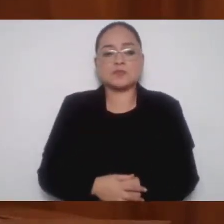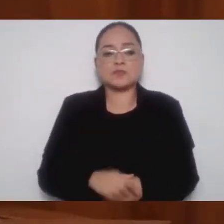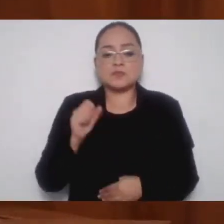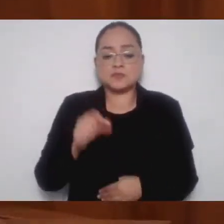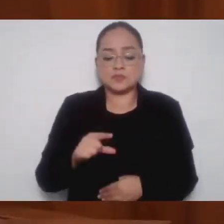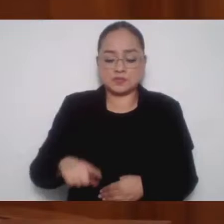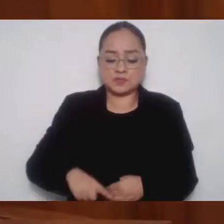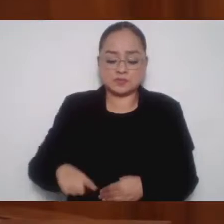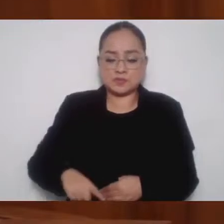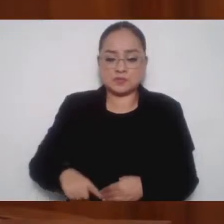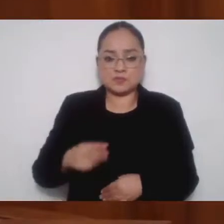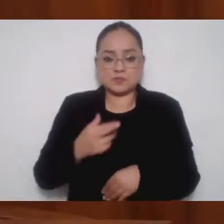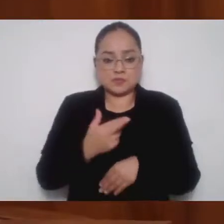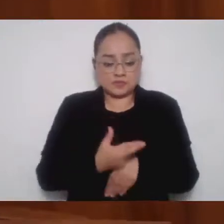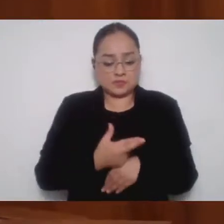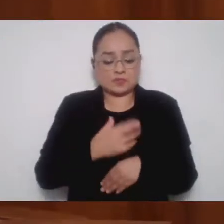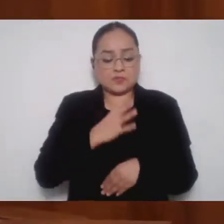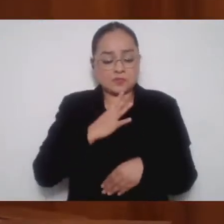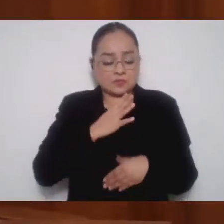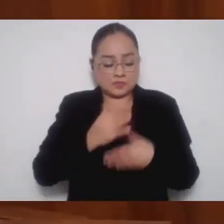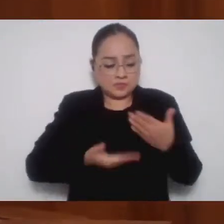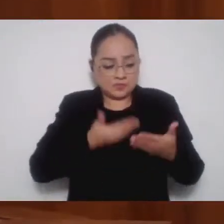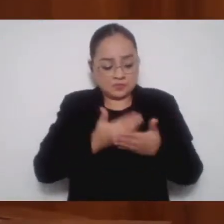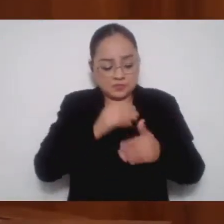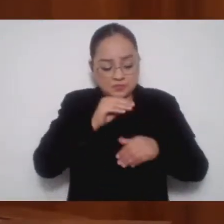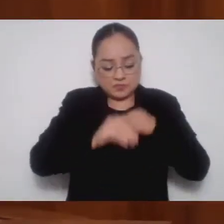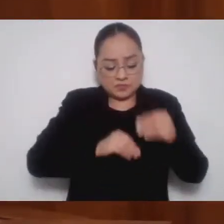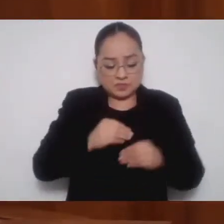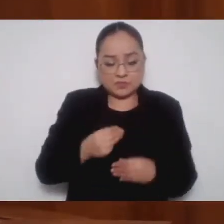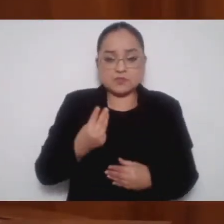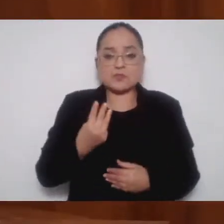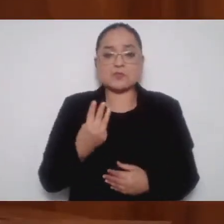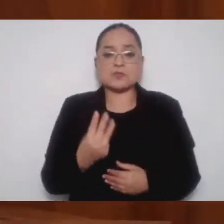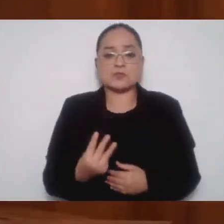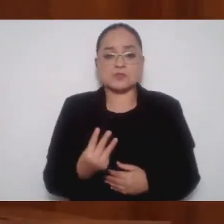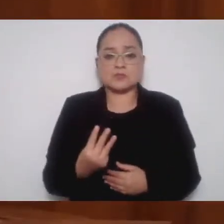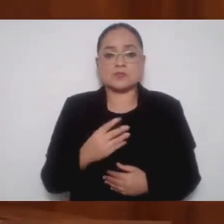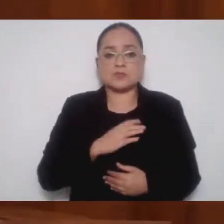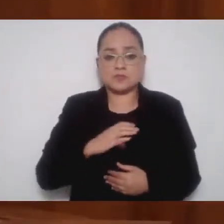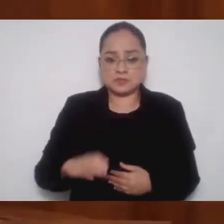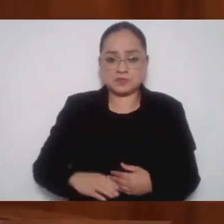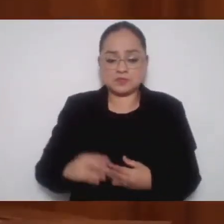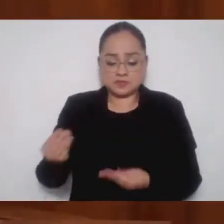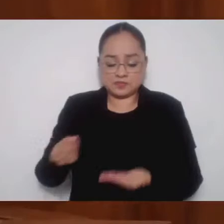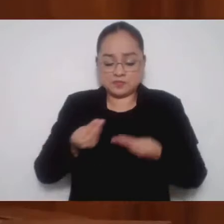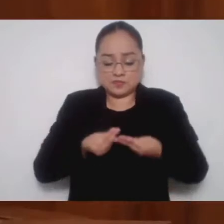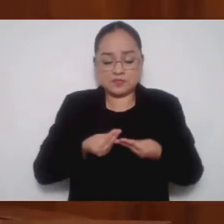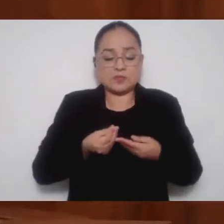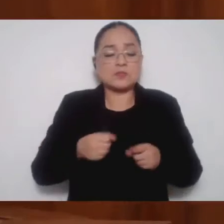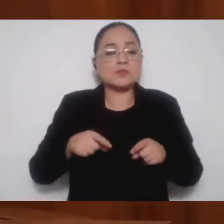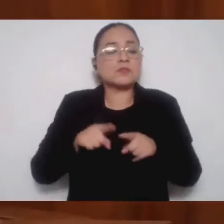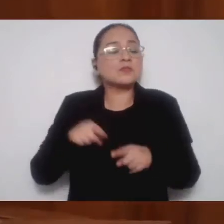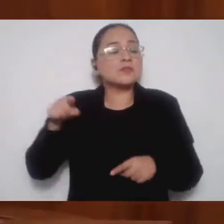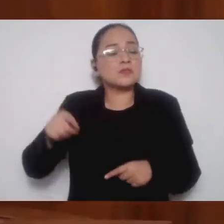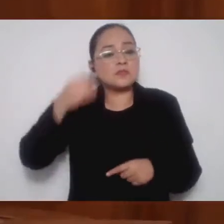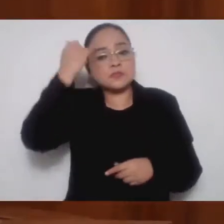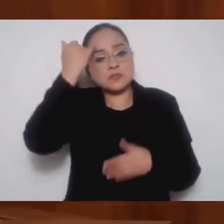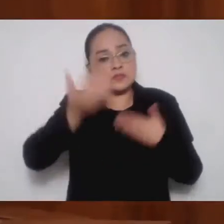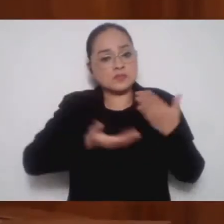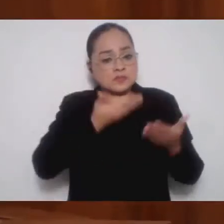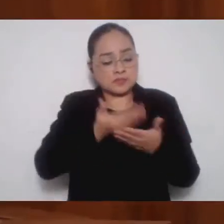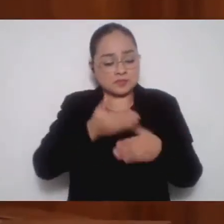el Ejecutivo Estatal formuló una terna correspondiente y mediante iniciativa de